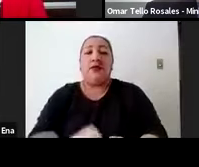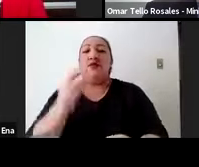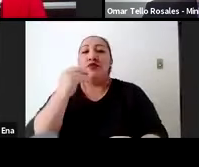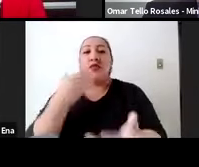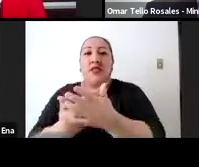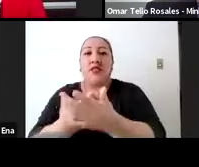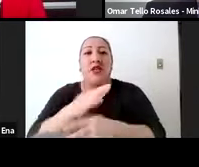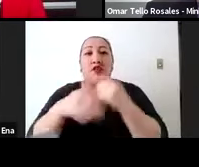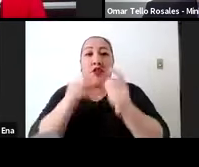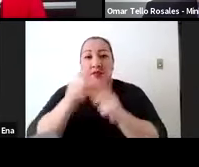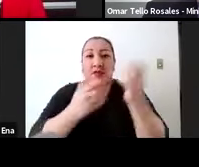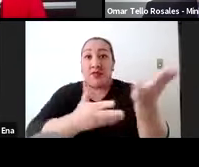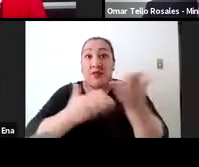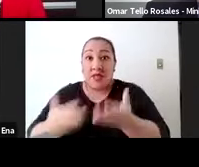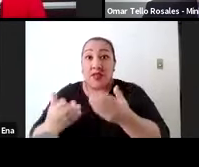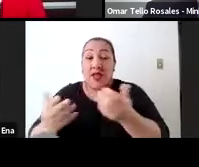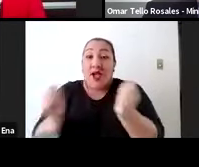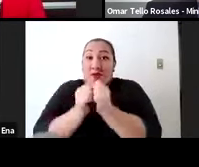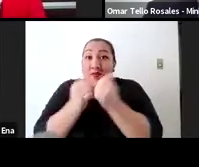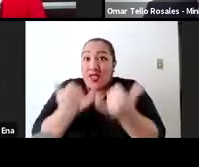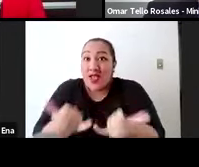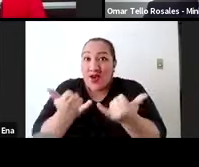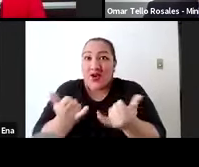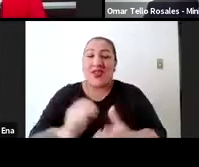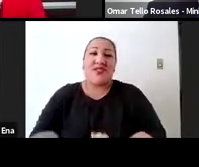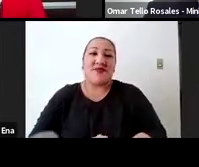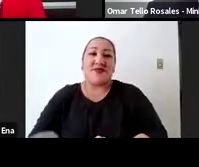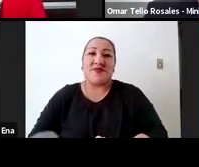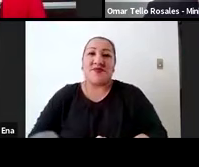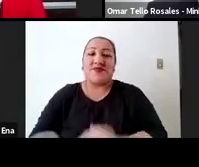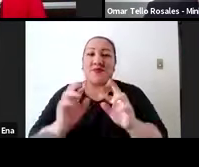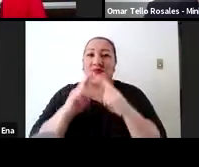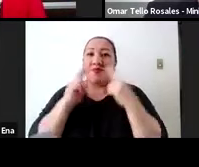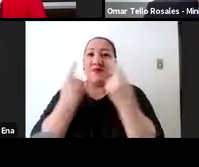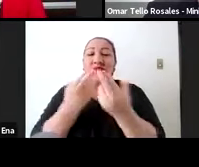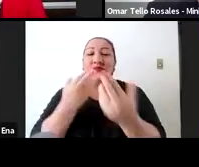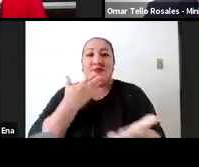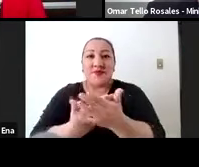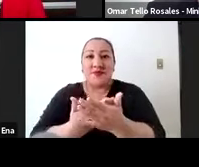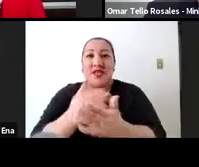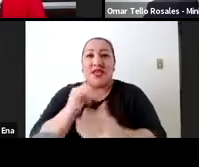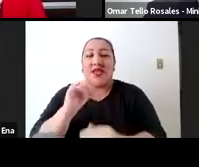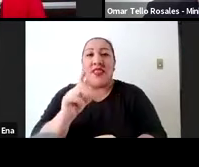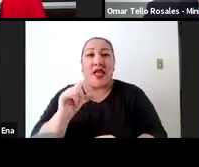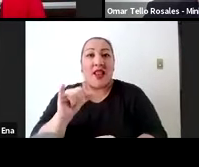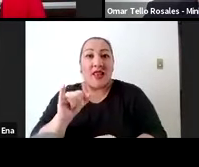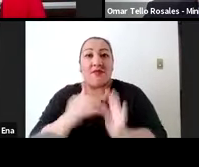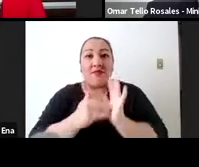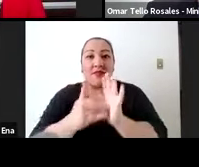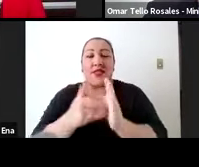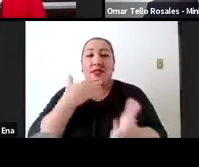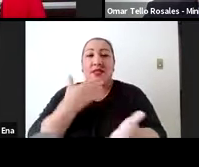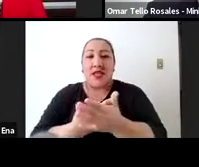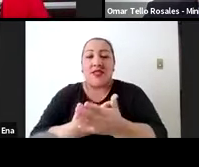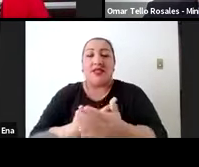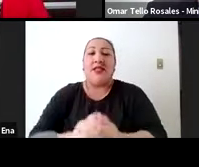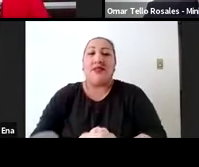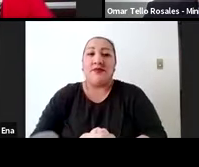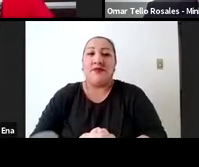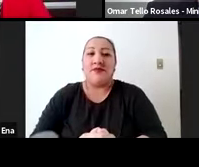nuestros invitados por habernos acompañado en esta reunión, gracias a Idalit por la presentación, gracias también